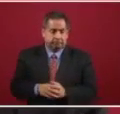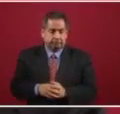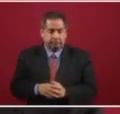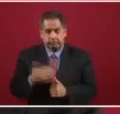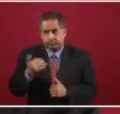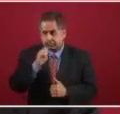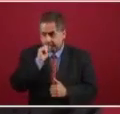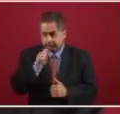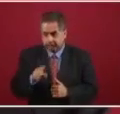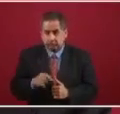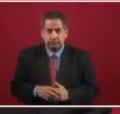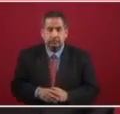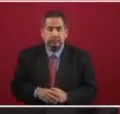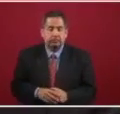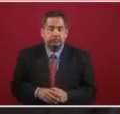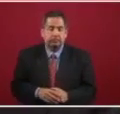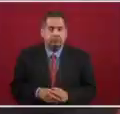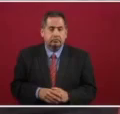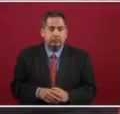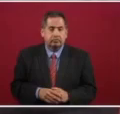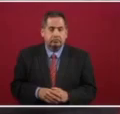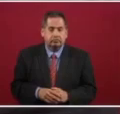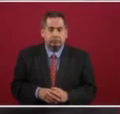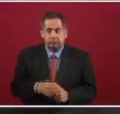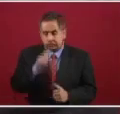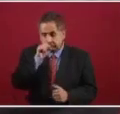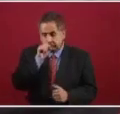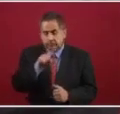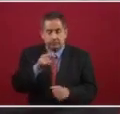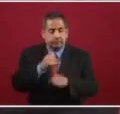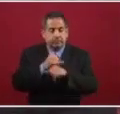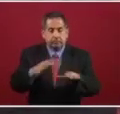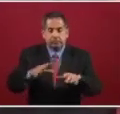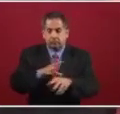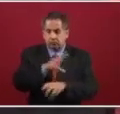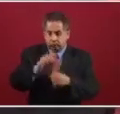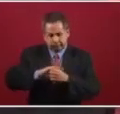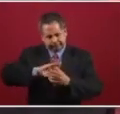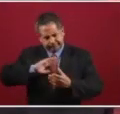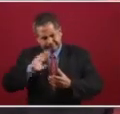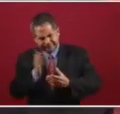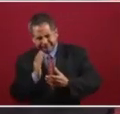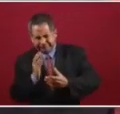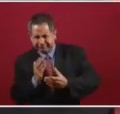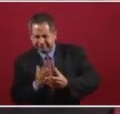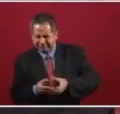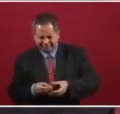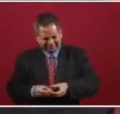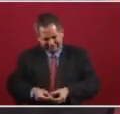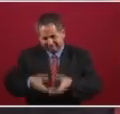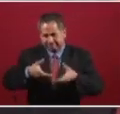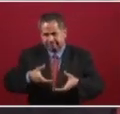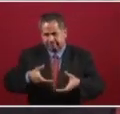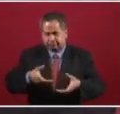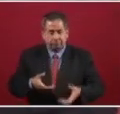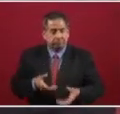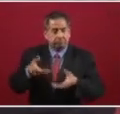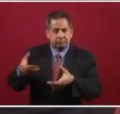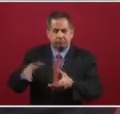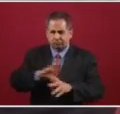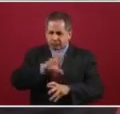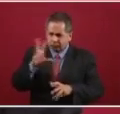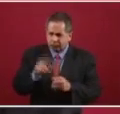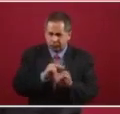Y es un informe con todos los anexos. de todos los